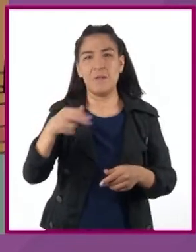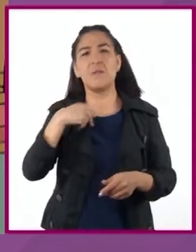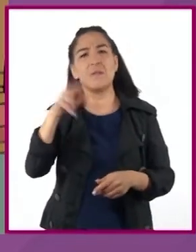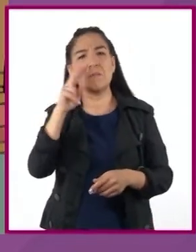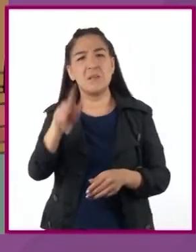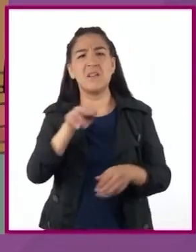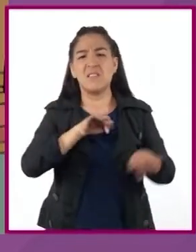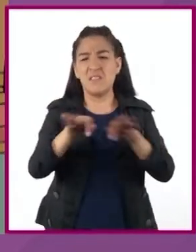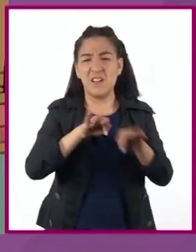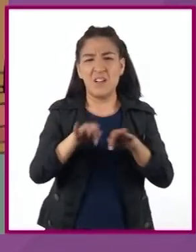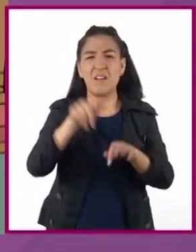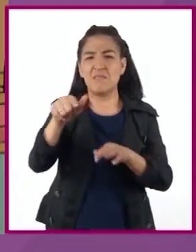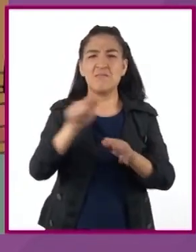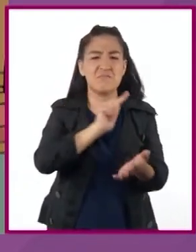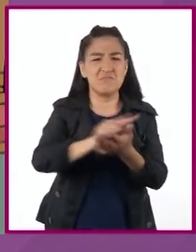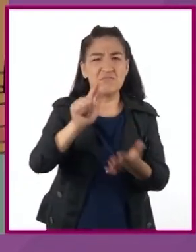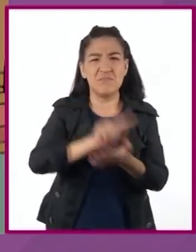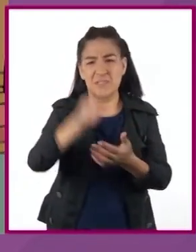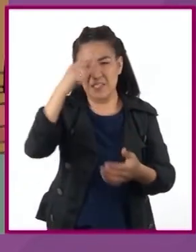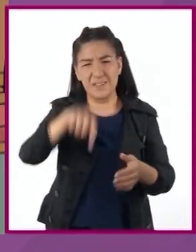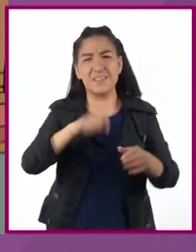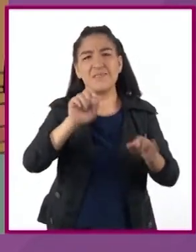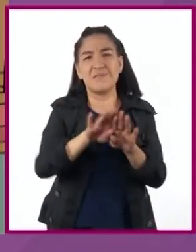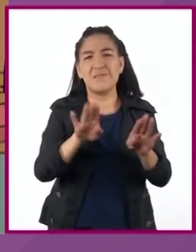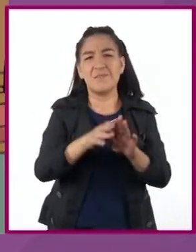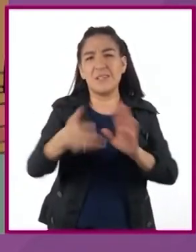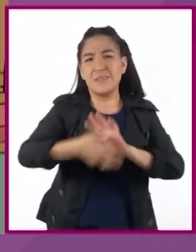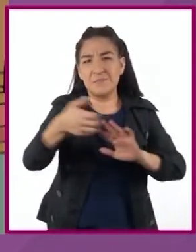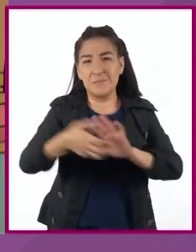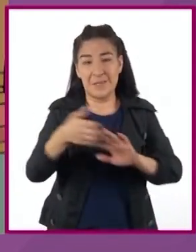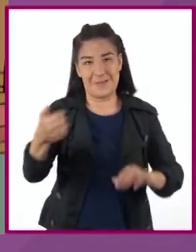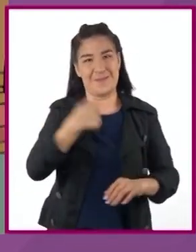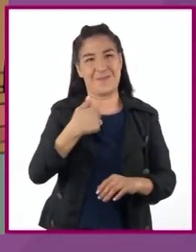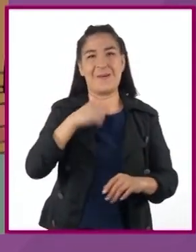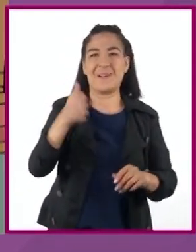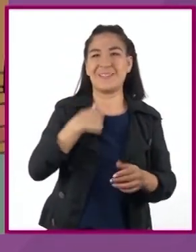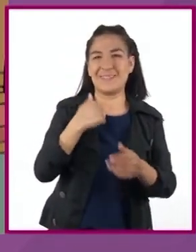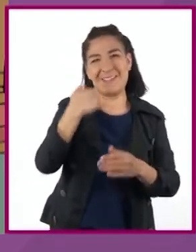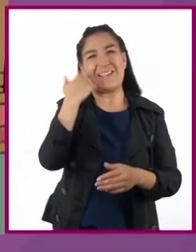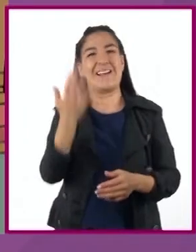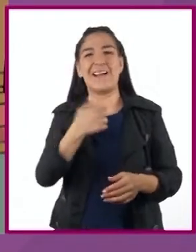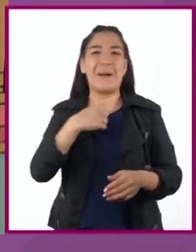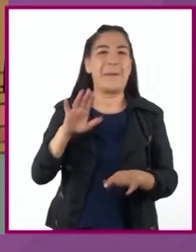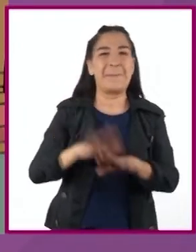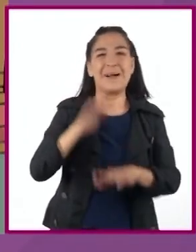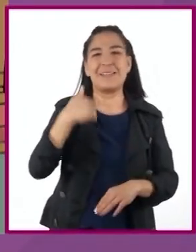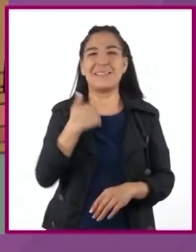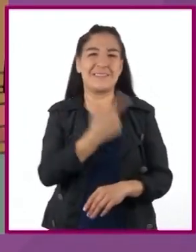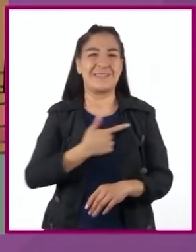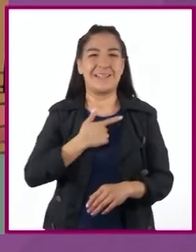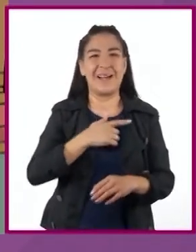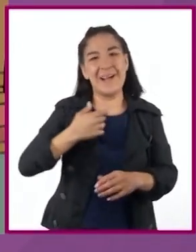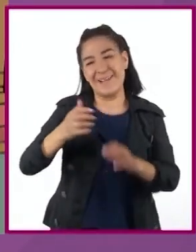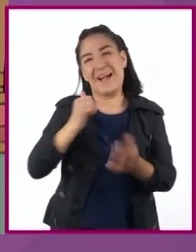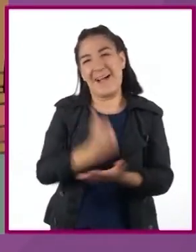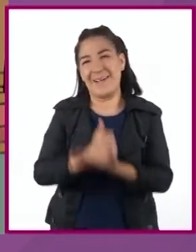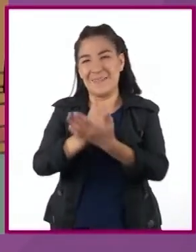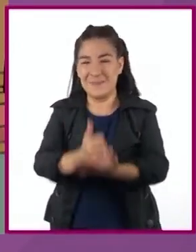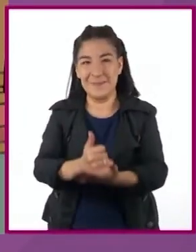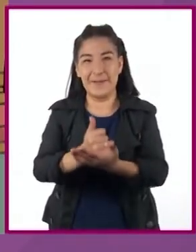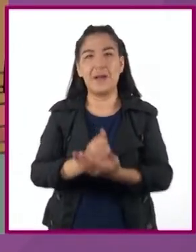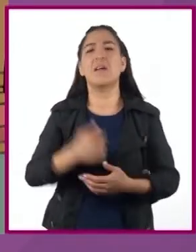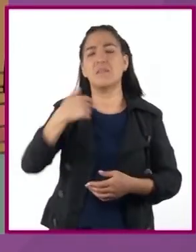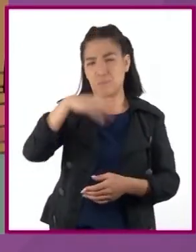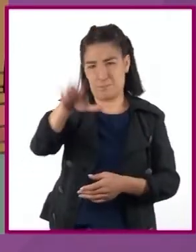trabajos de remodelación. Y bueno, pues como yo soy bien manitas y me encanta la talacha, les dije: